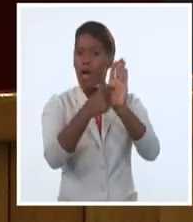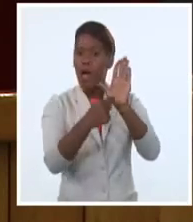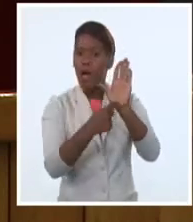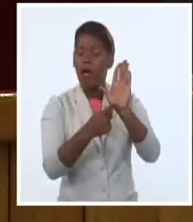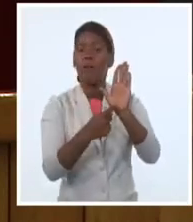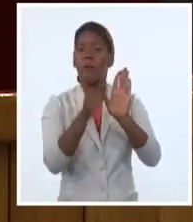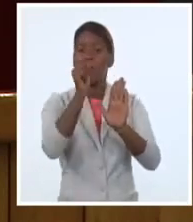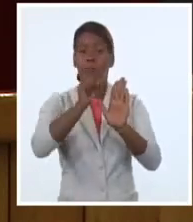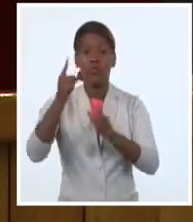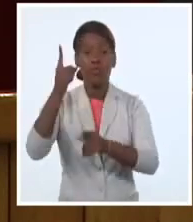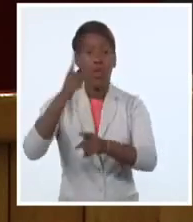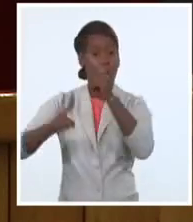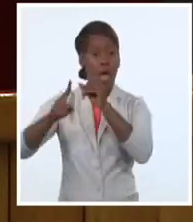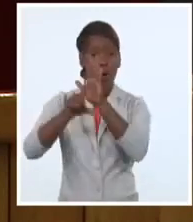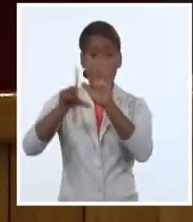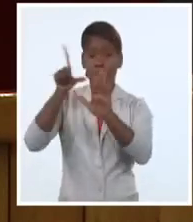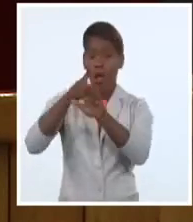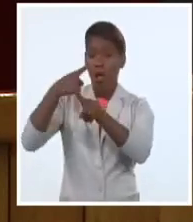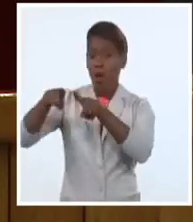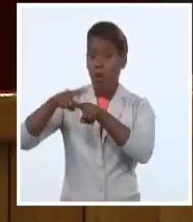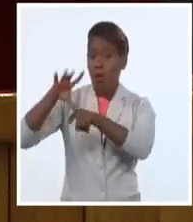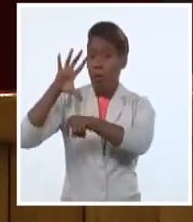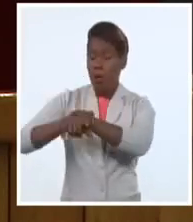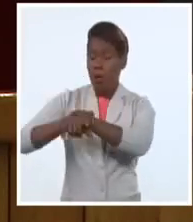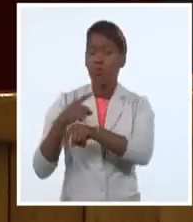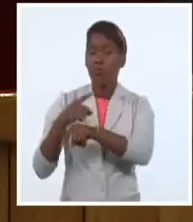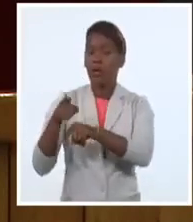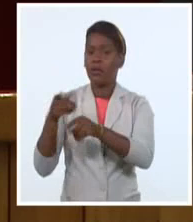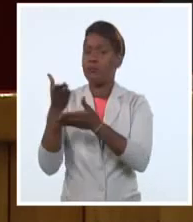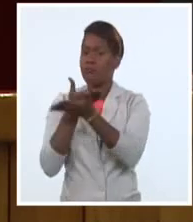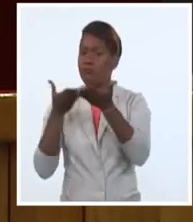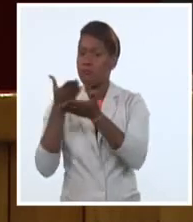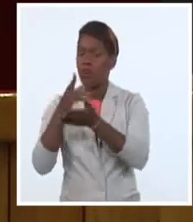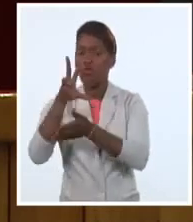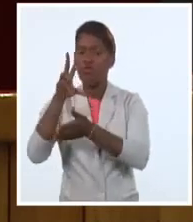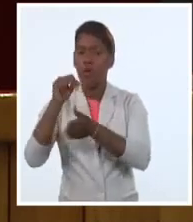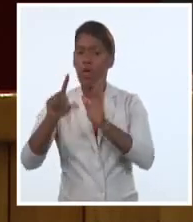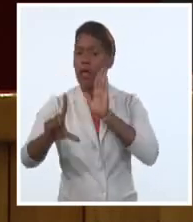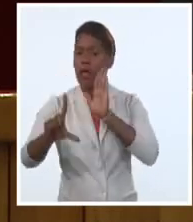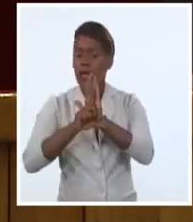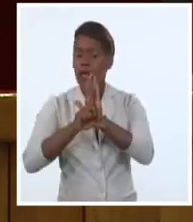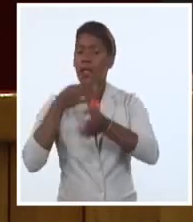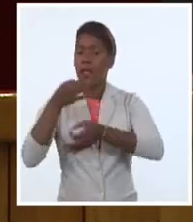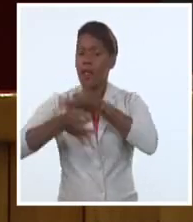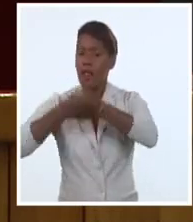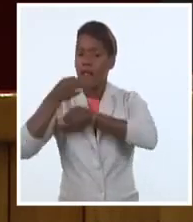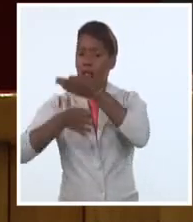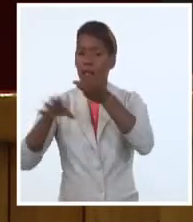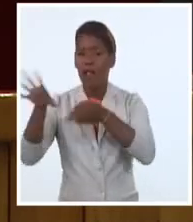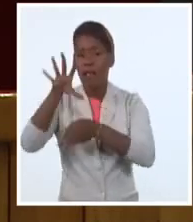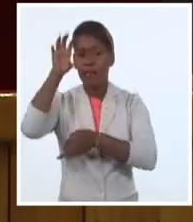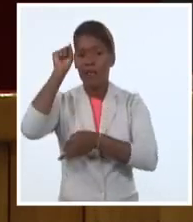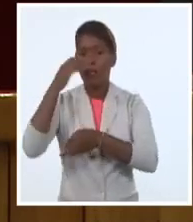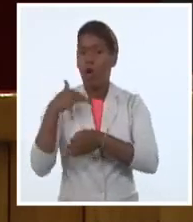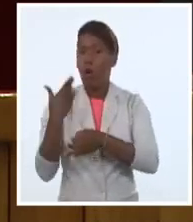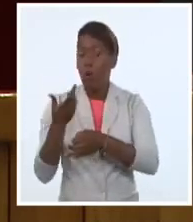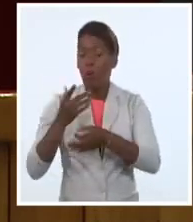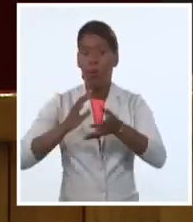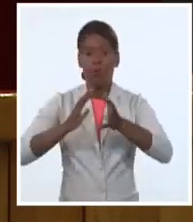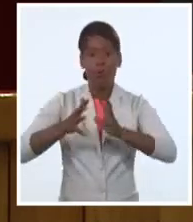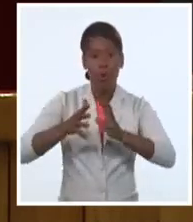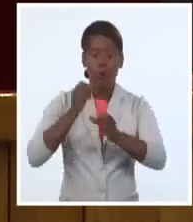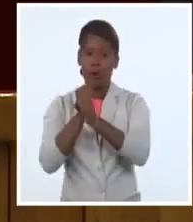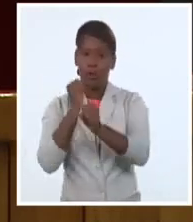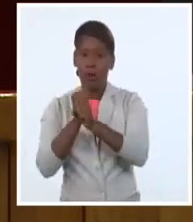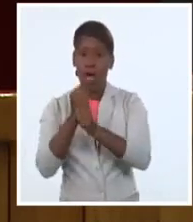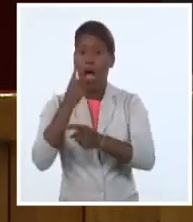víctimas y perjudicados como sujetos procesales, las formas anticipadas de solución de los procesos, el tratamiento a las personas imputadas y